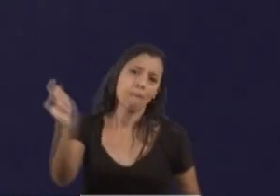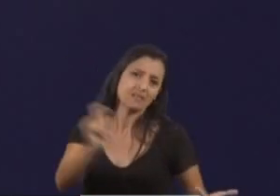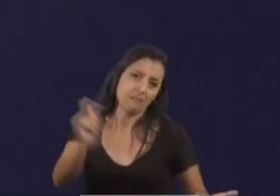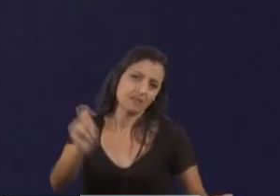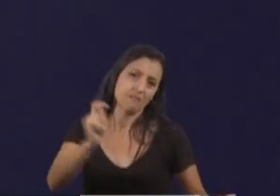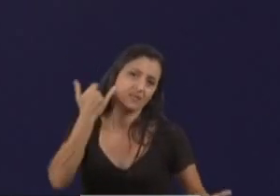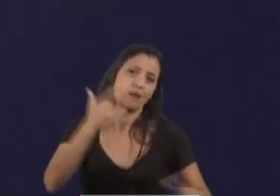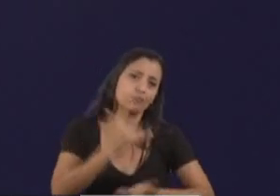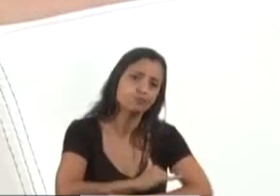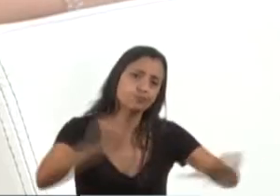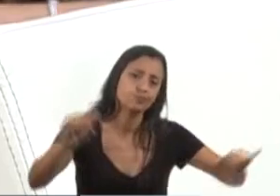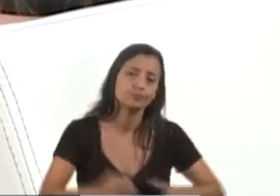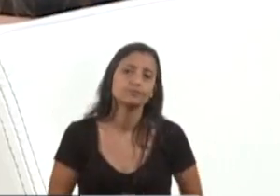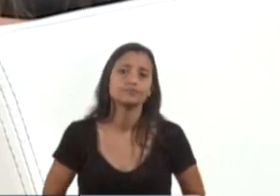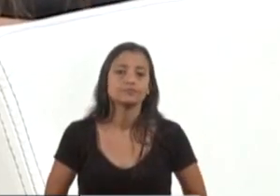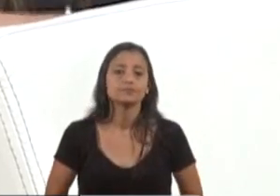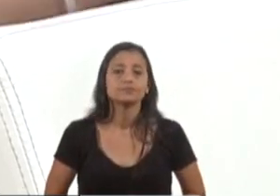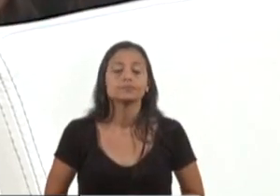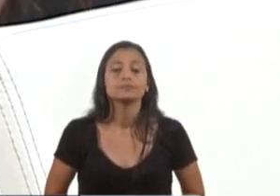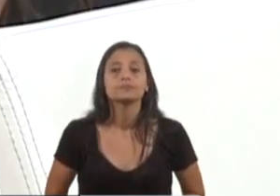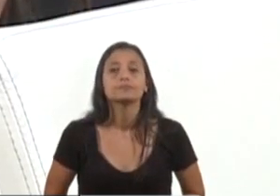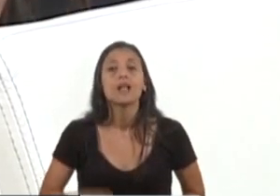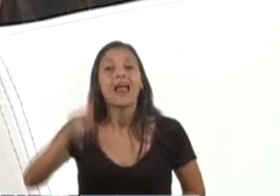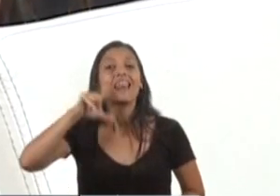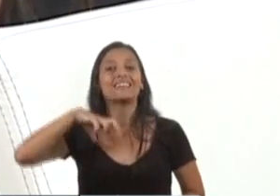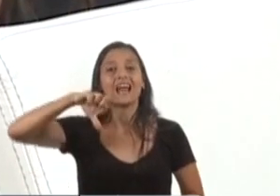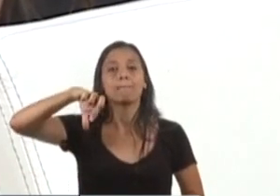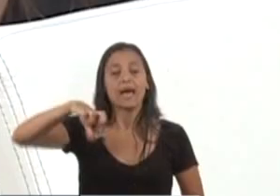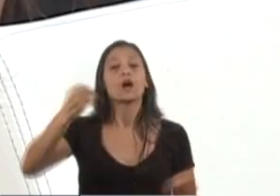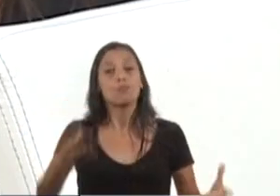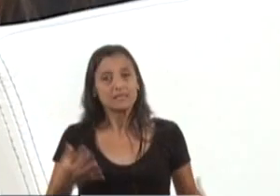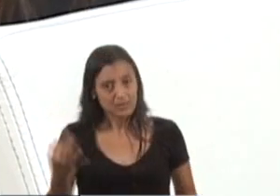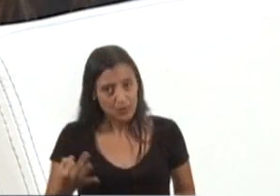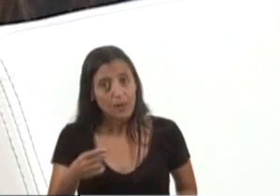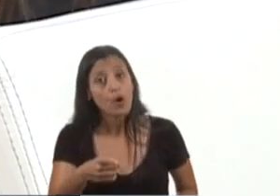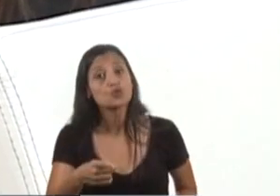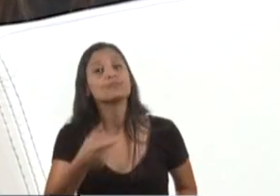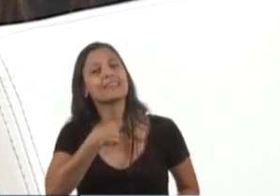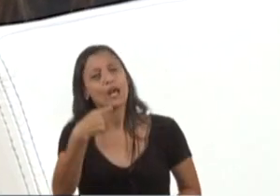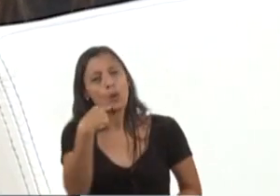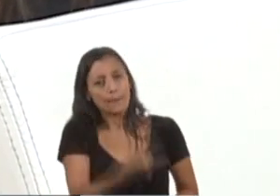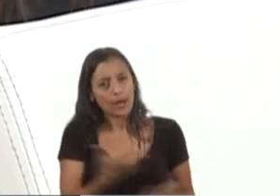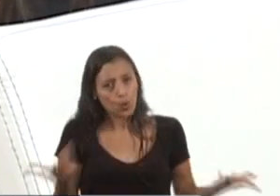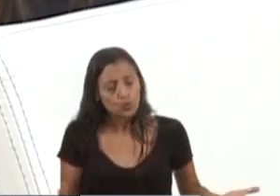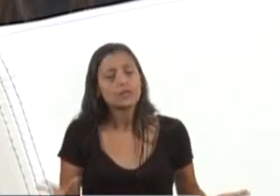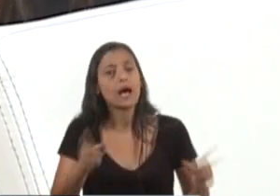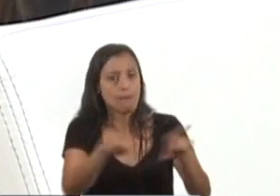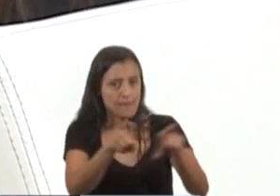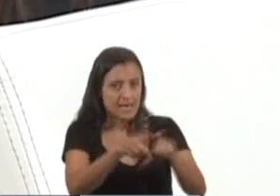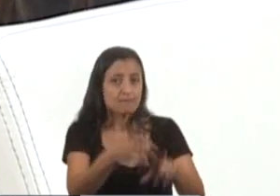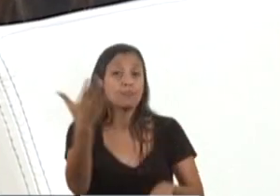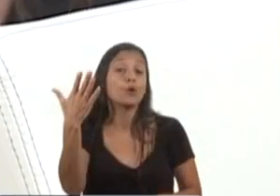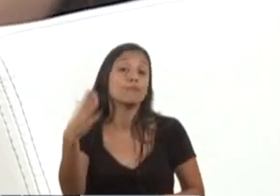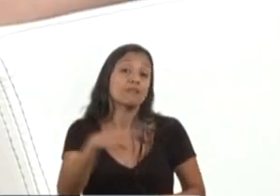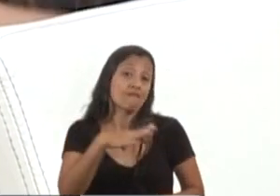también. El Pablo Lapuente para Letra P. ¿Cómo andas? ¿Bien? Muy bien, ¿vos? Bien. Te quería hacer una consulta también, casi a 2